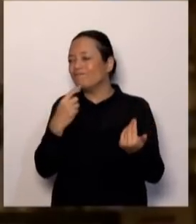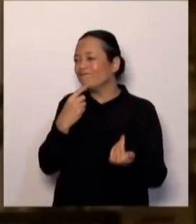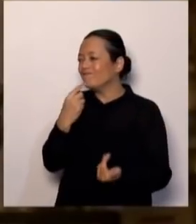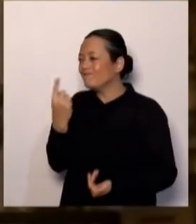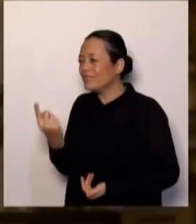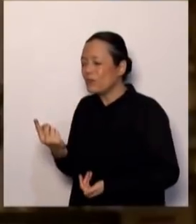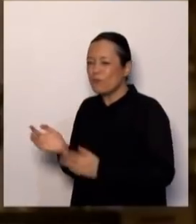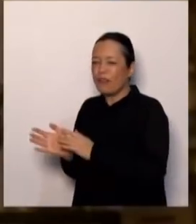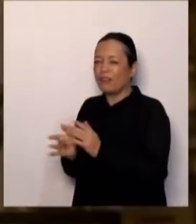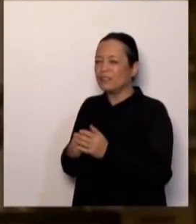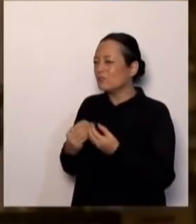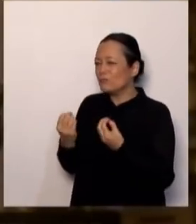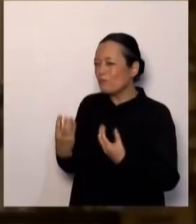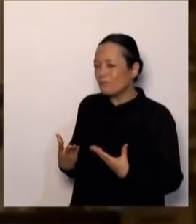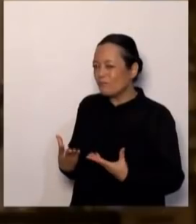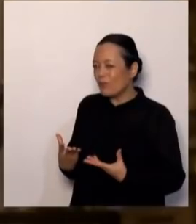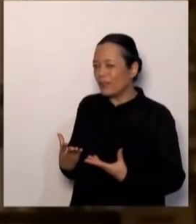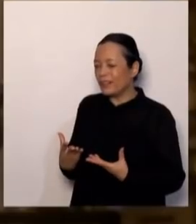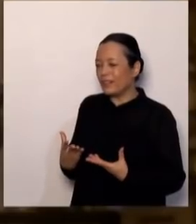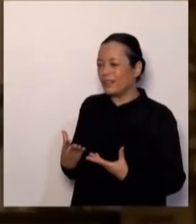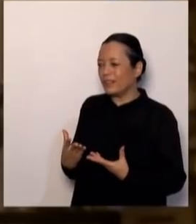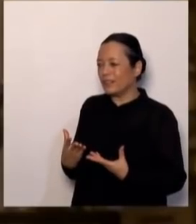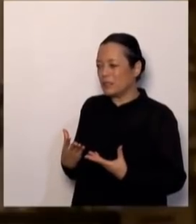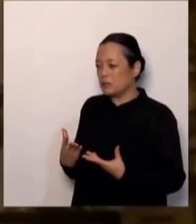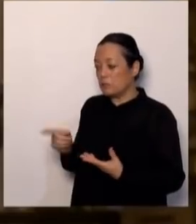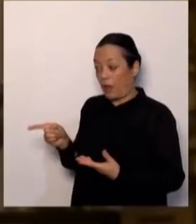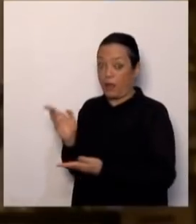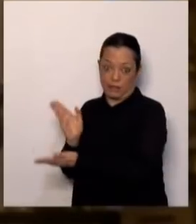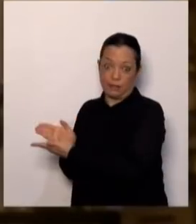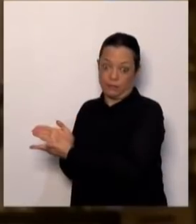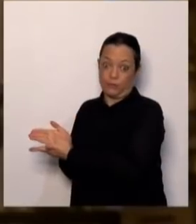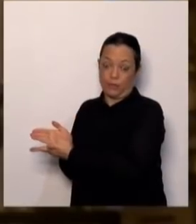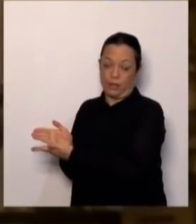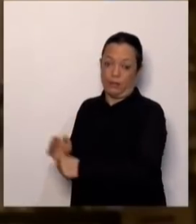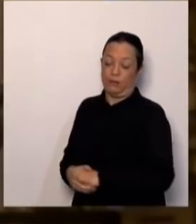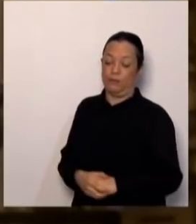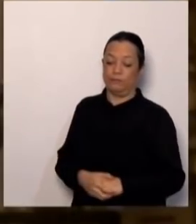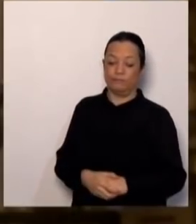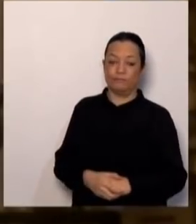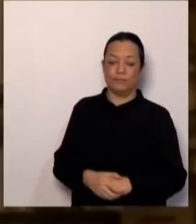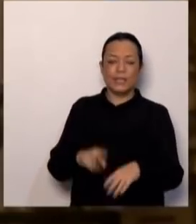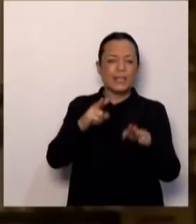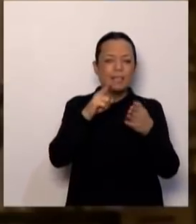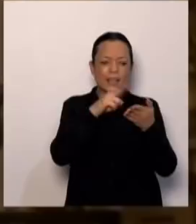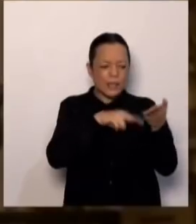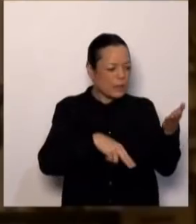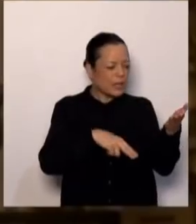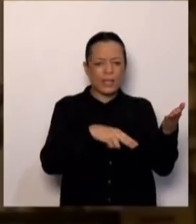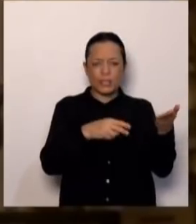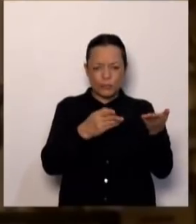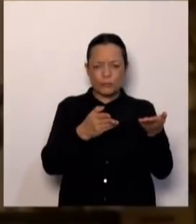Jesús esto. Es para encontrarle algo con qué acusarlo. De hecho, en el Evangelio de San